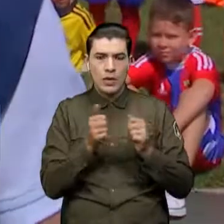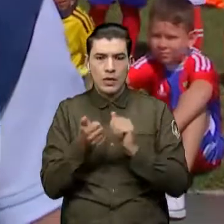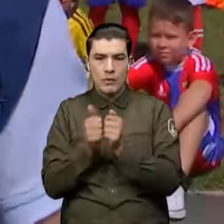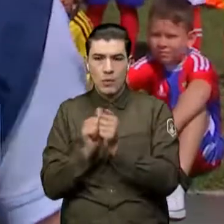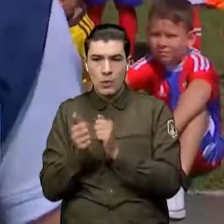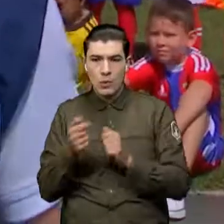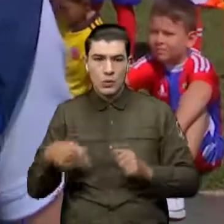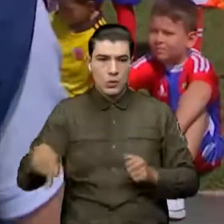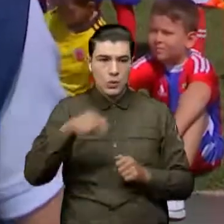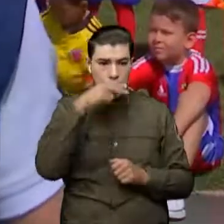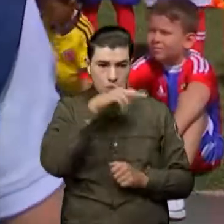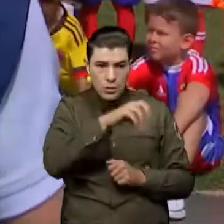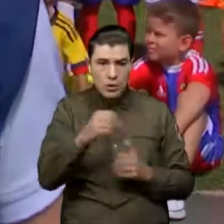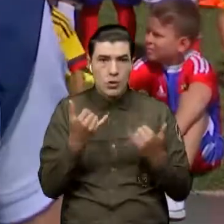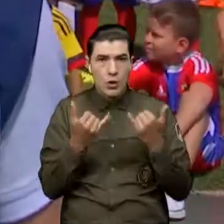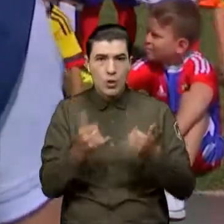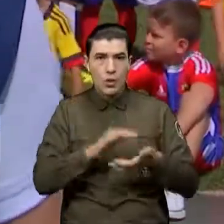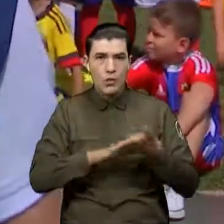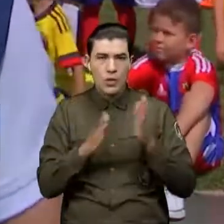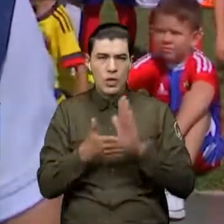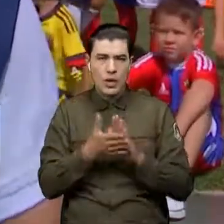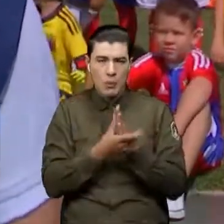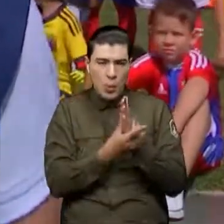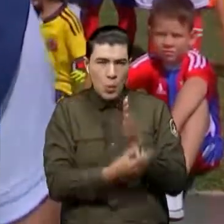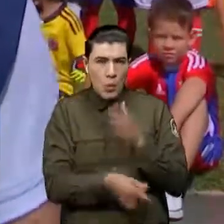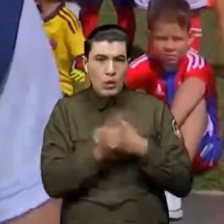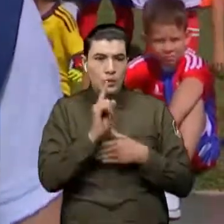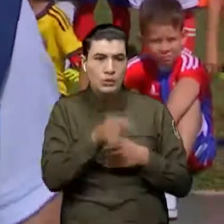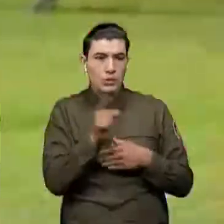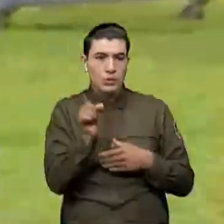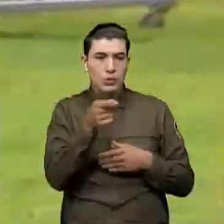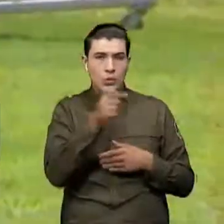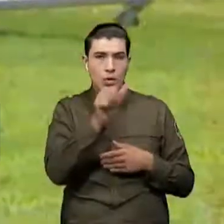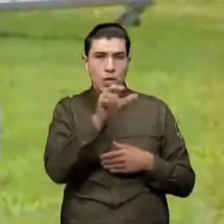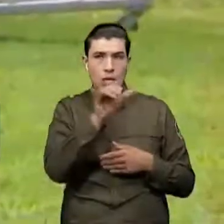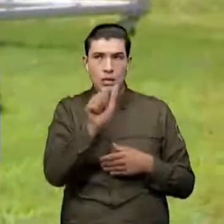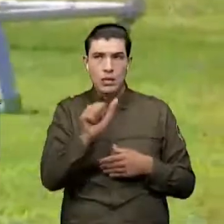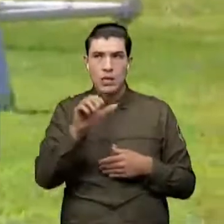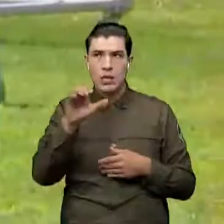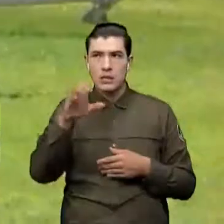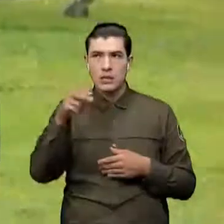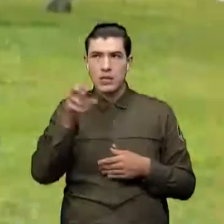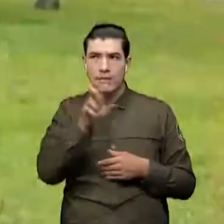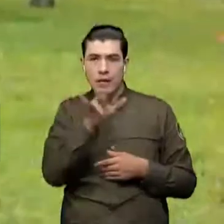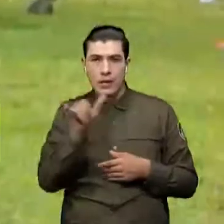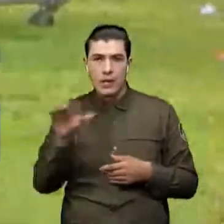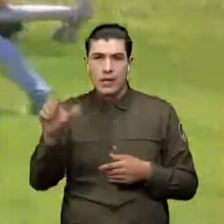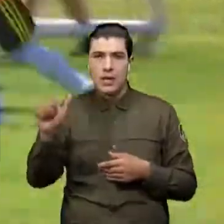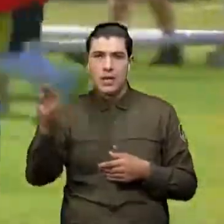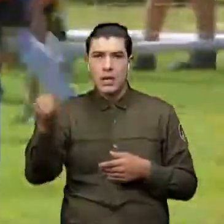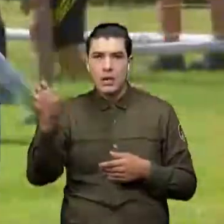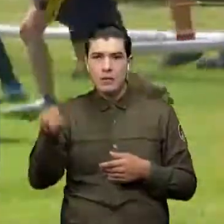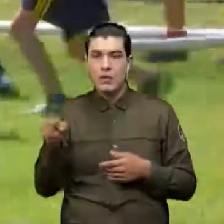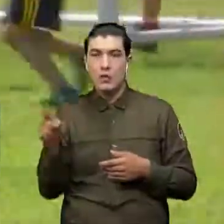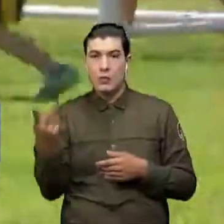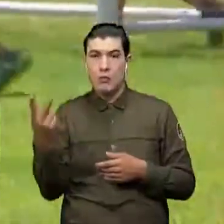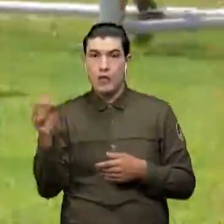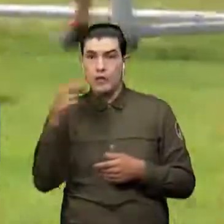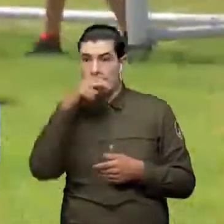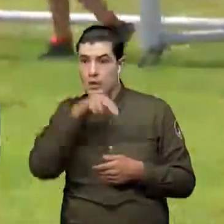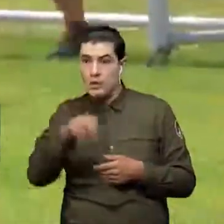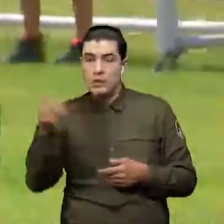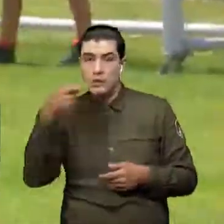hoy tenemos comunidad de los barrios más desfavorecidos de flora blanca el garcía echeverría el carmen las invasiones de la transversal oriental donde cerca de 120 niños